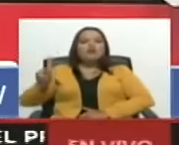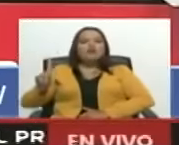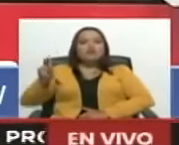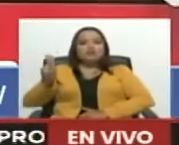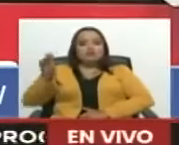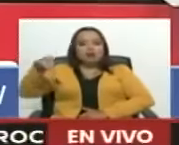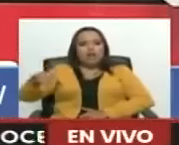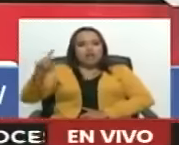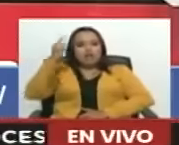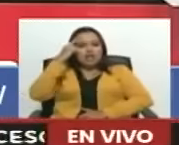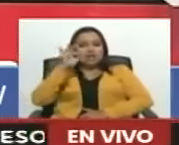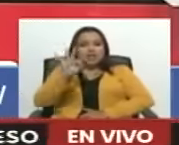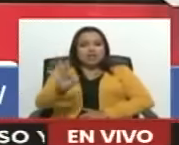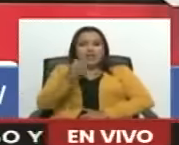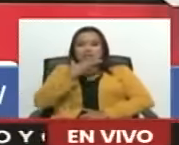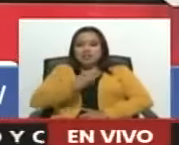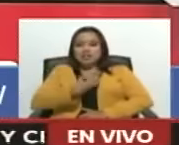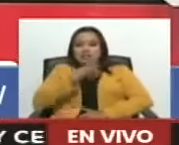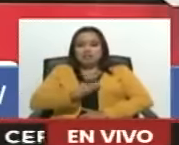ya